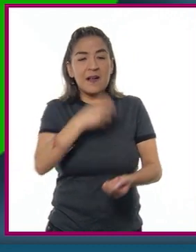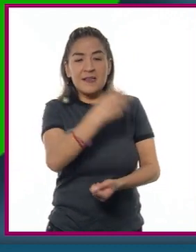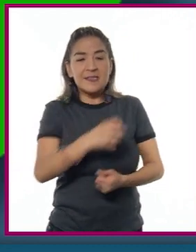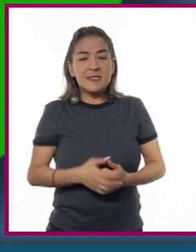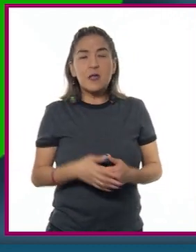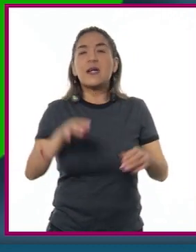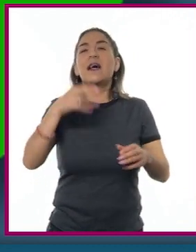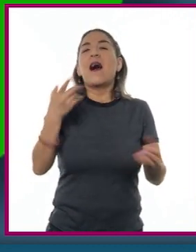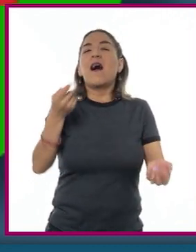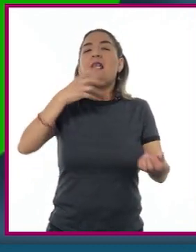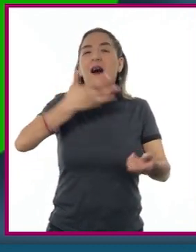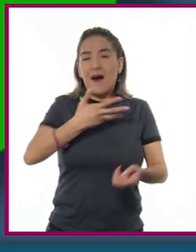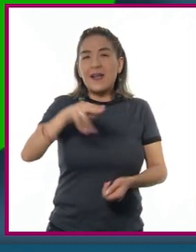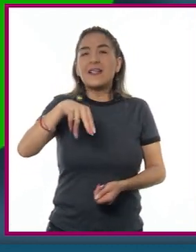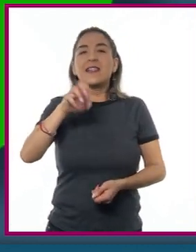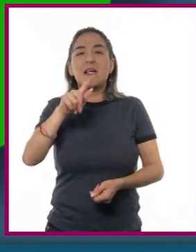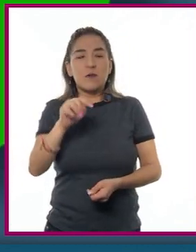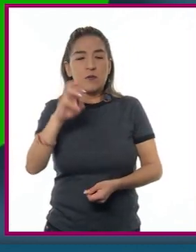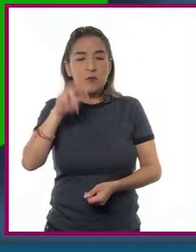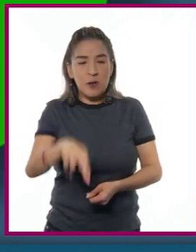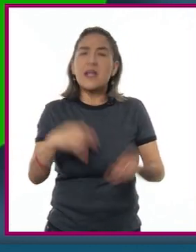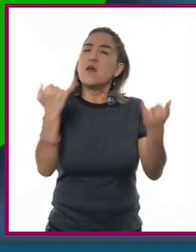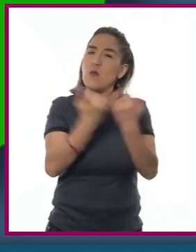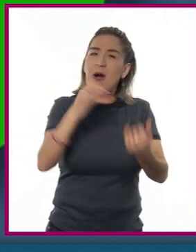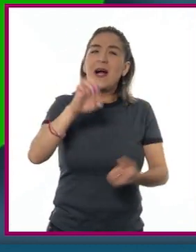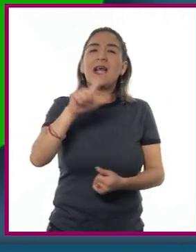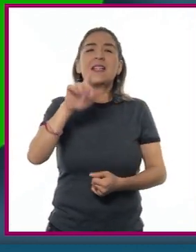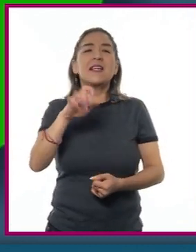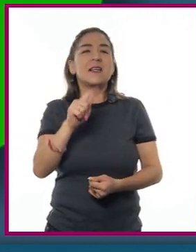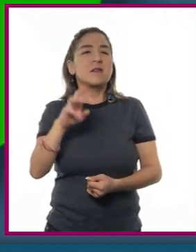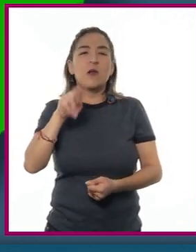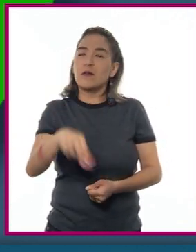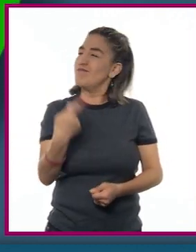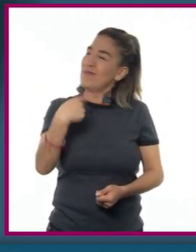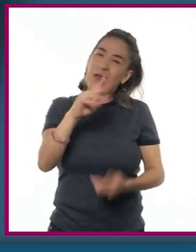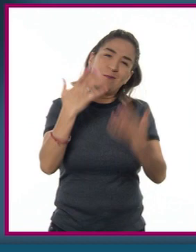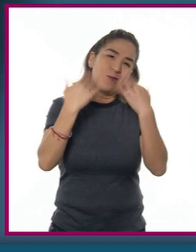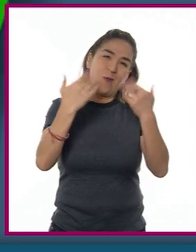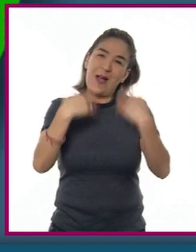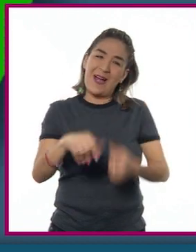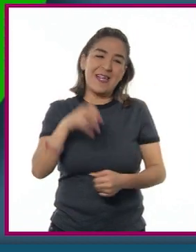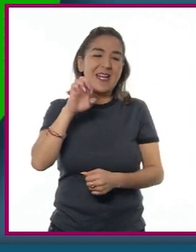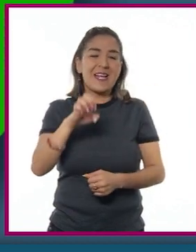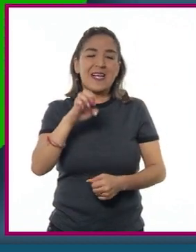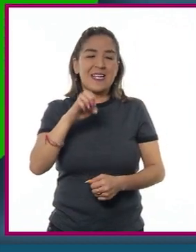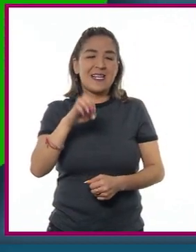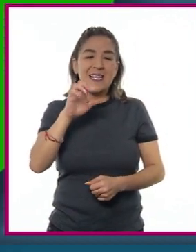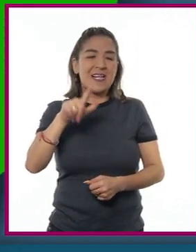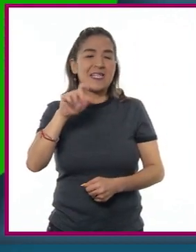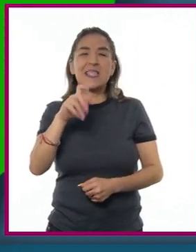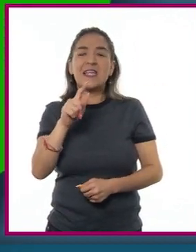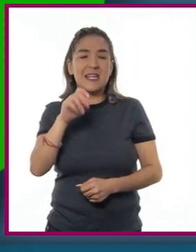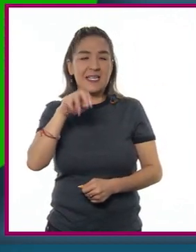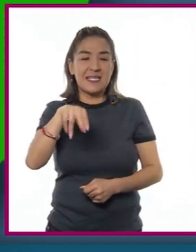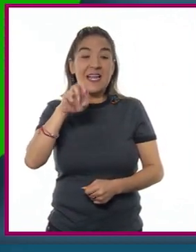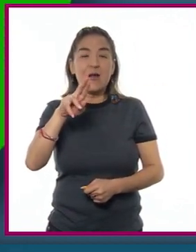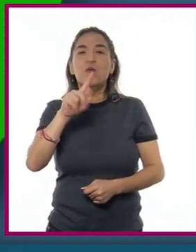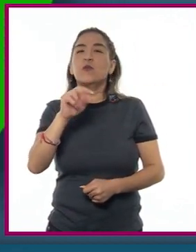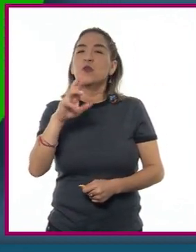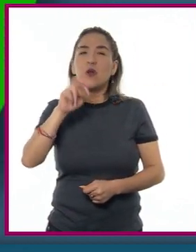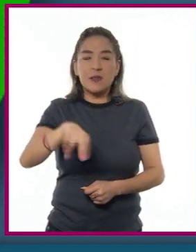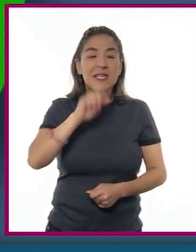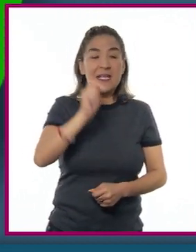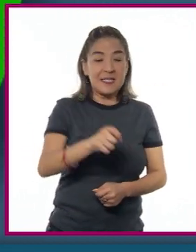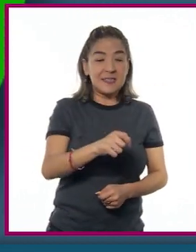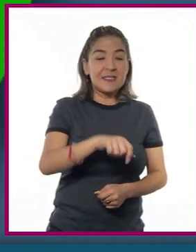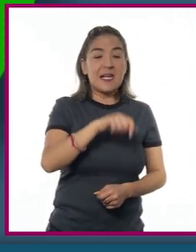eléctricamente neutro. También tengo un electrón, pero no tengo neutrón, por lo que mi número de masa es A igual a